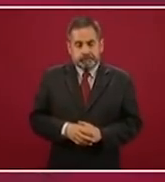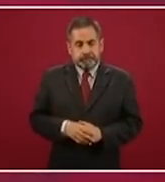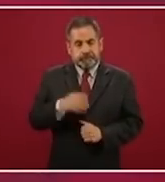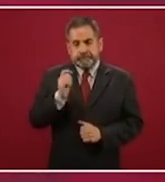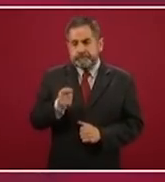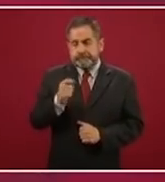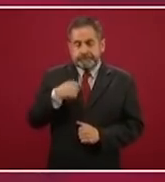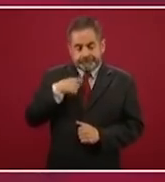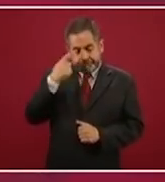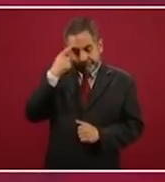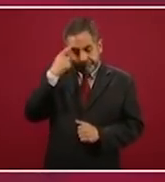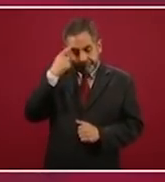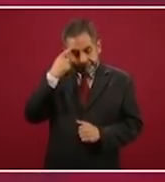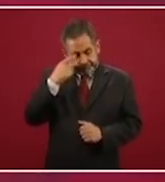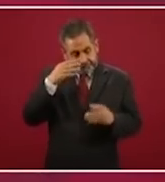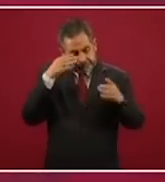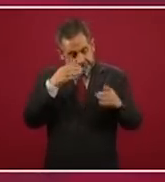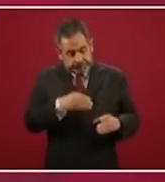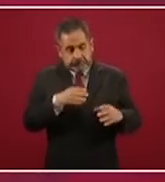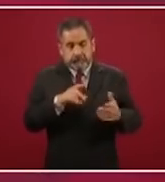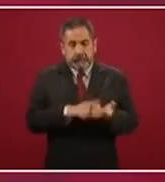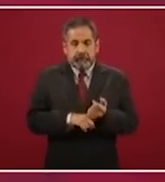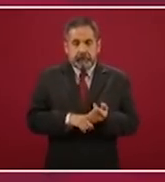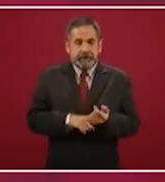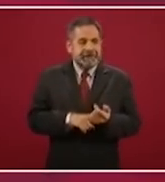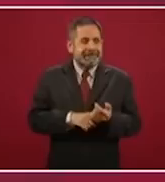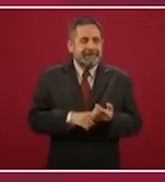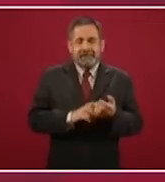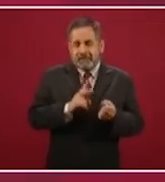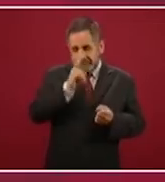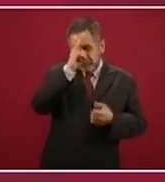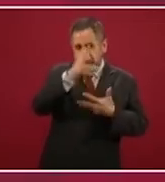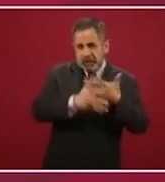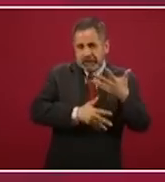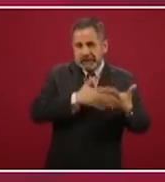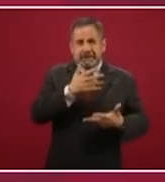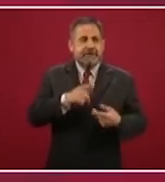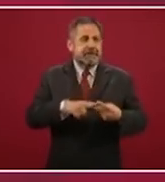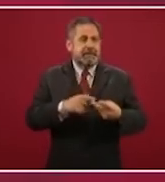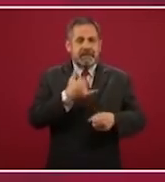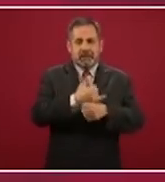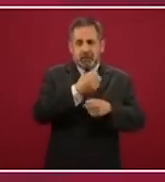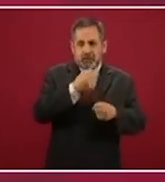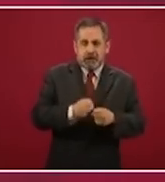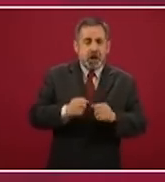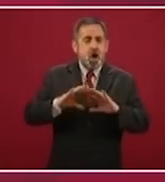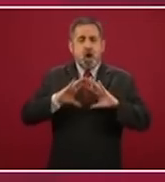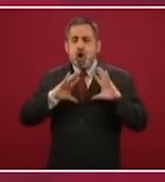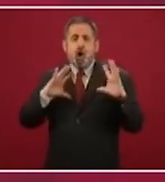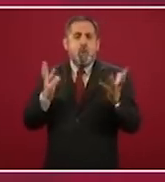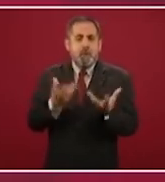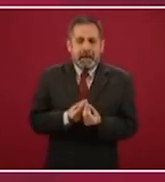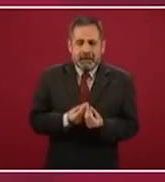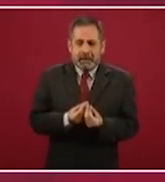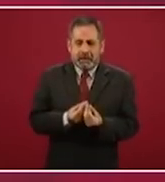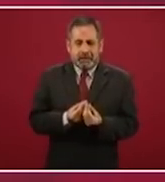atendiendo el problema de la inseguridad y de la violencia de manera integral